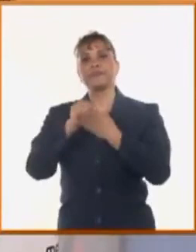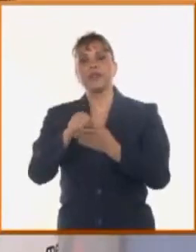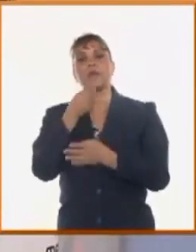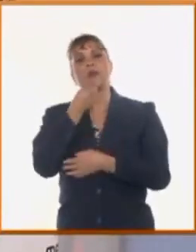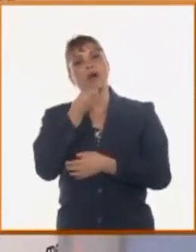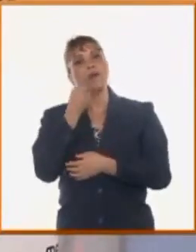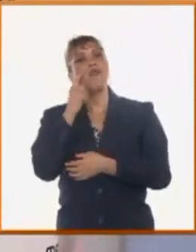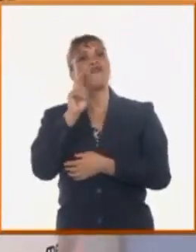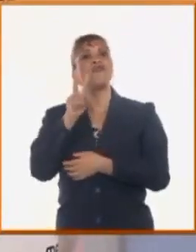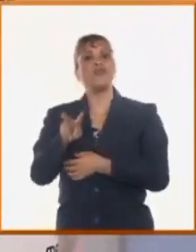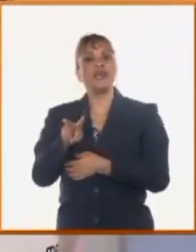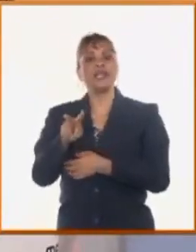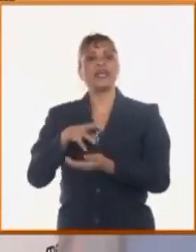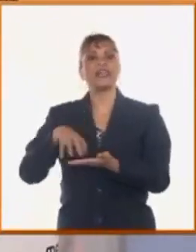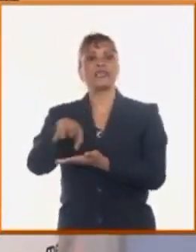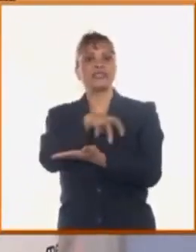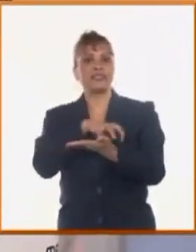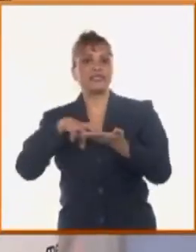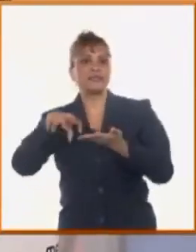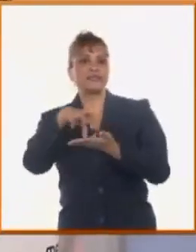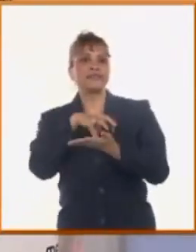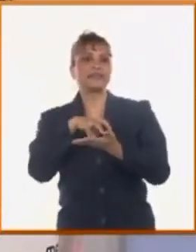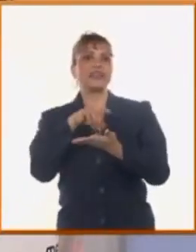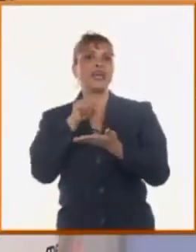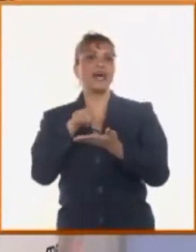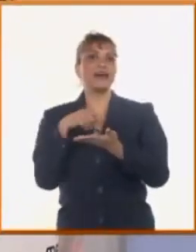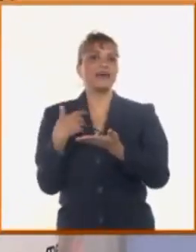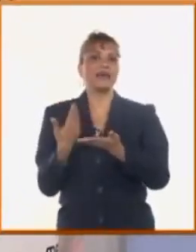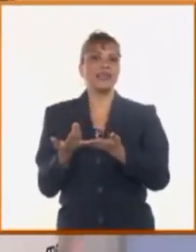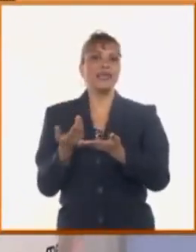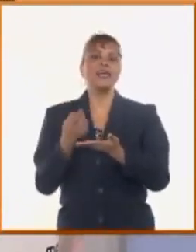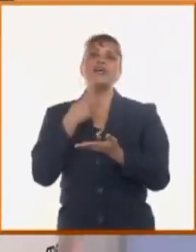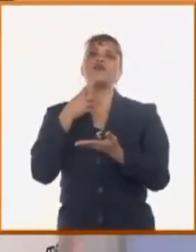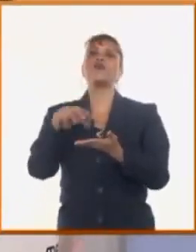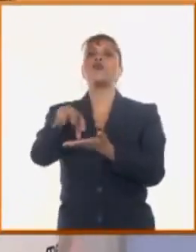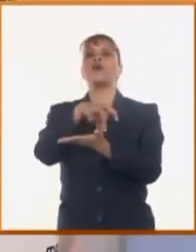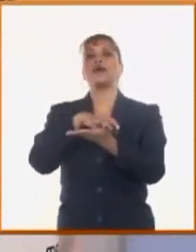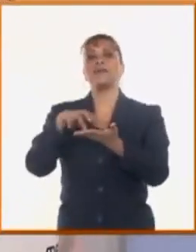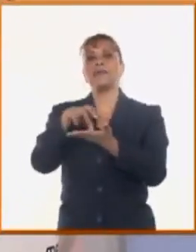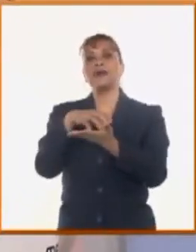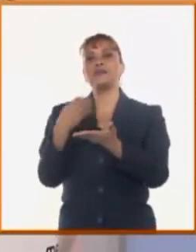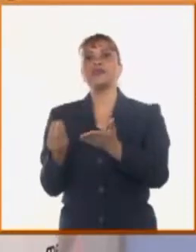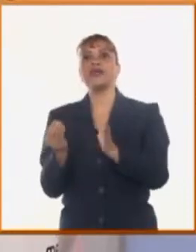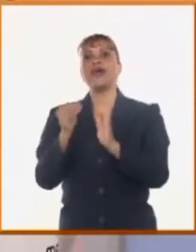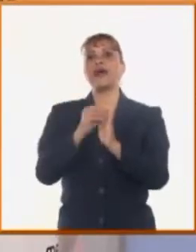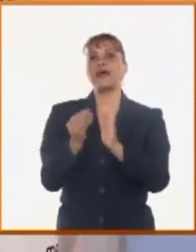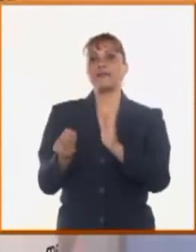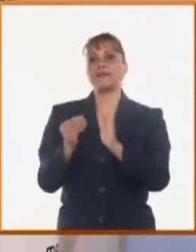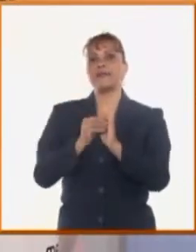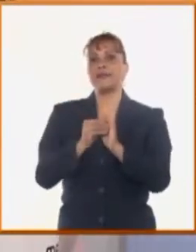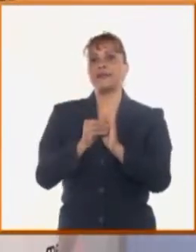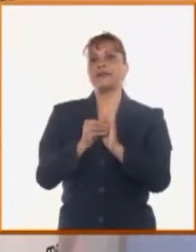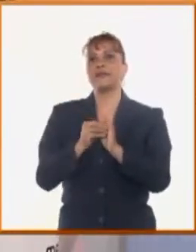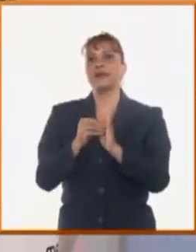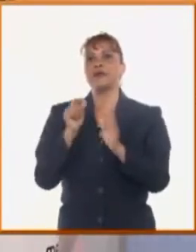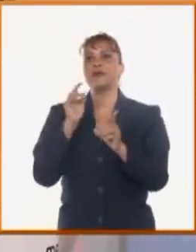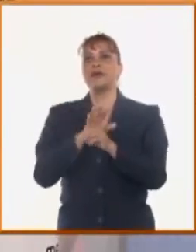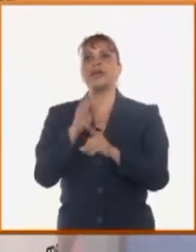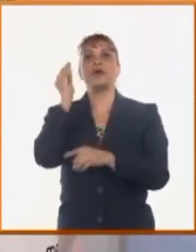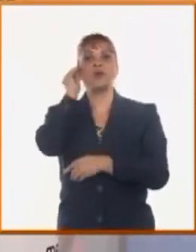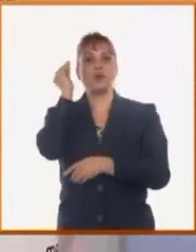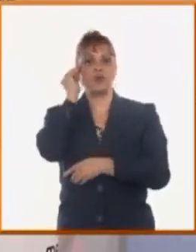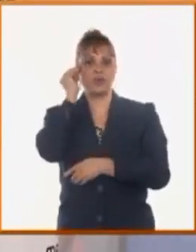veamos en ese campo un espacio de aplicación de gestión de la innovación y del